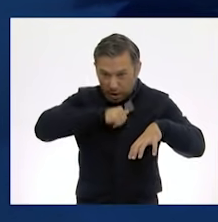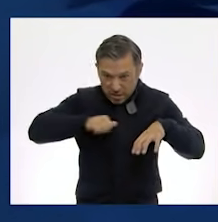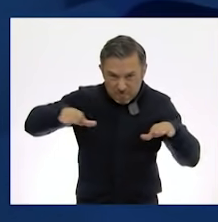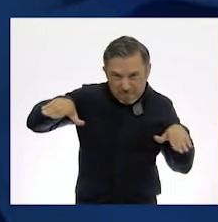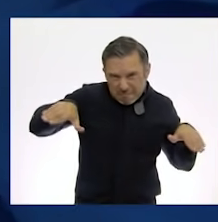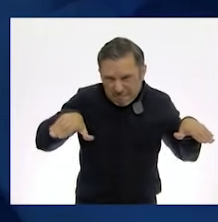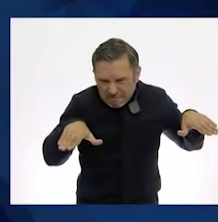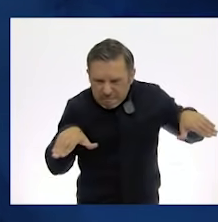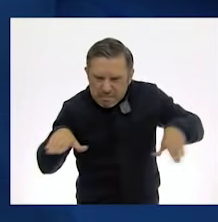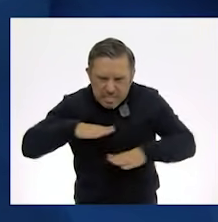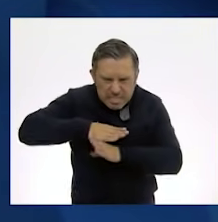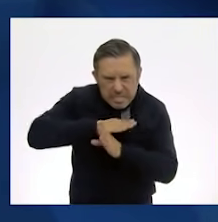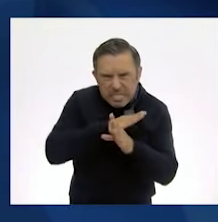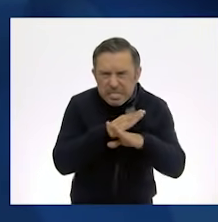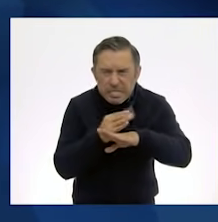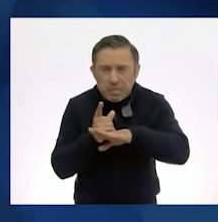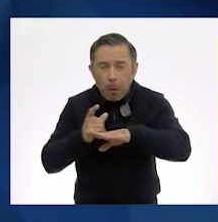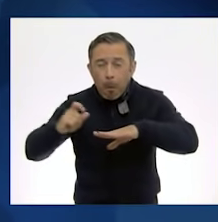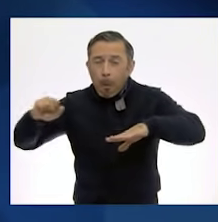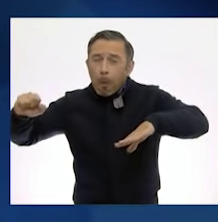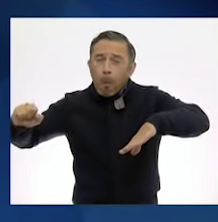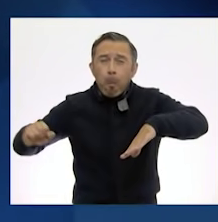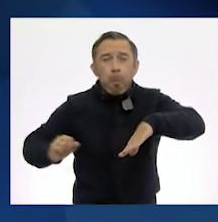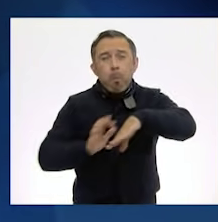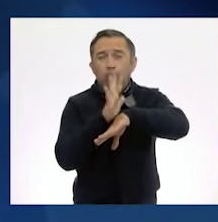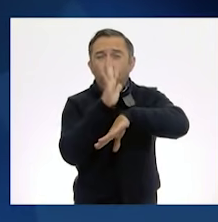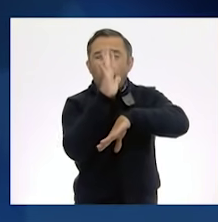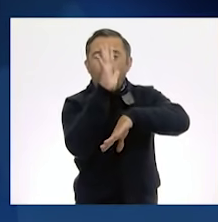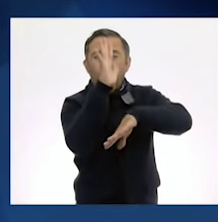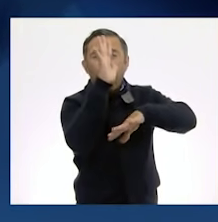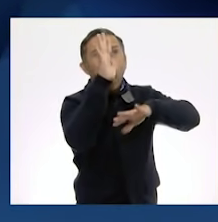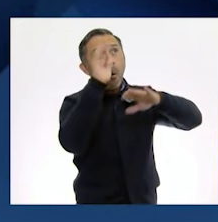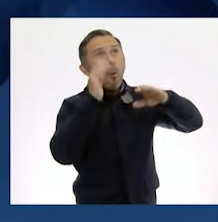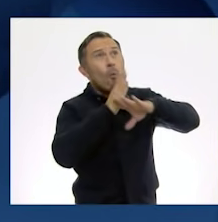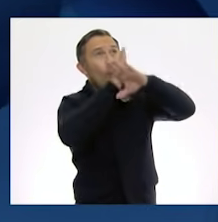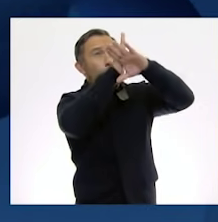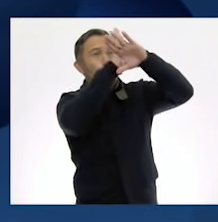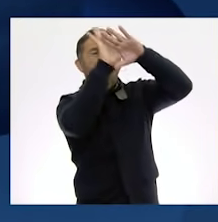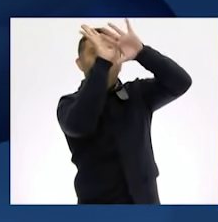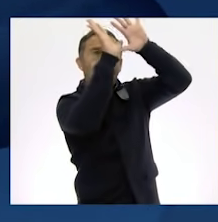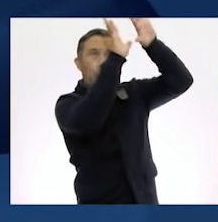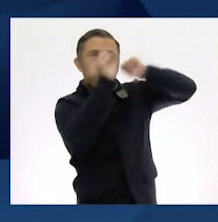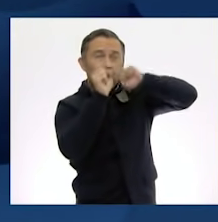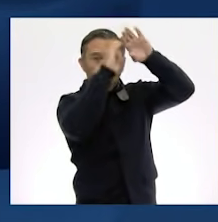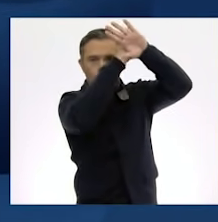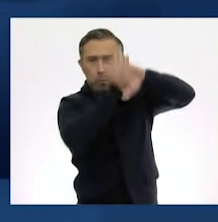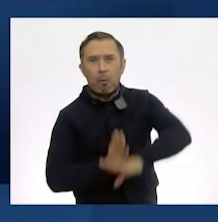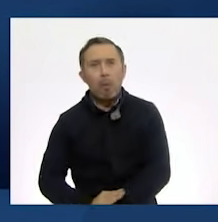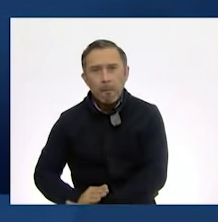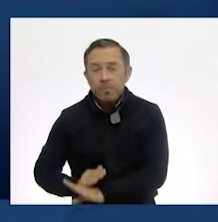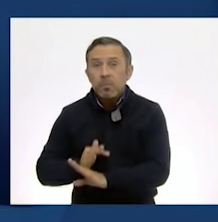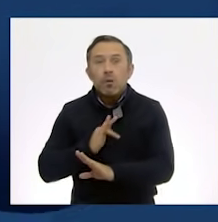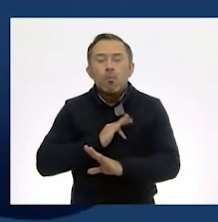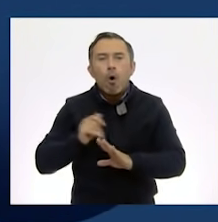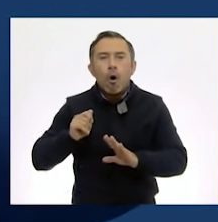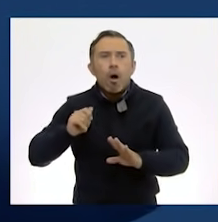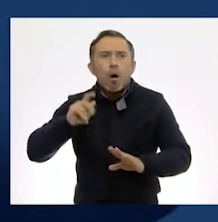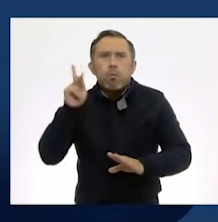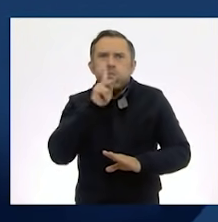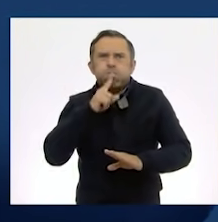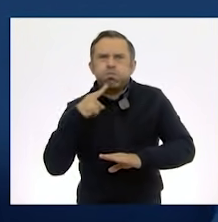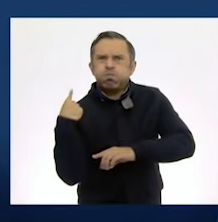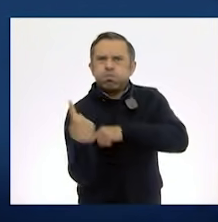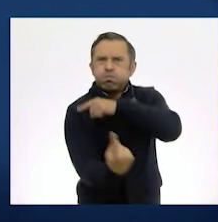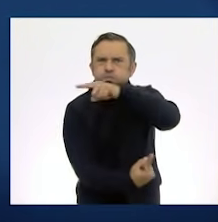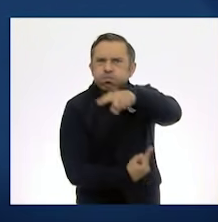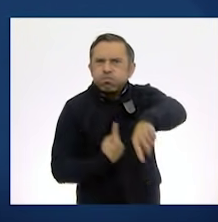lugares sin ser arrastradas por las furiosas aguas. Y un remolino imponente lanzaba de modo